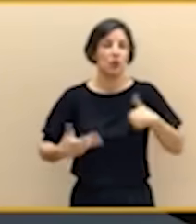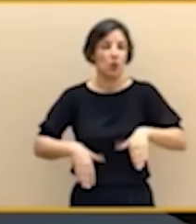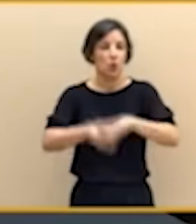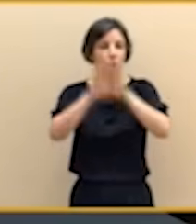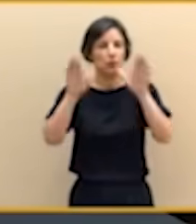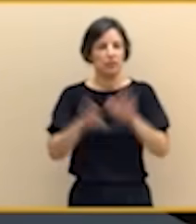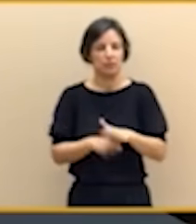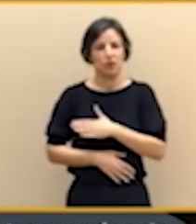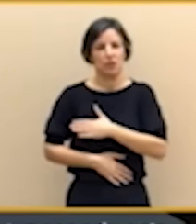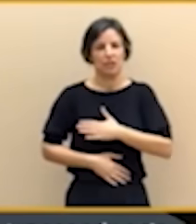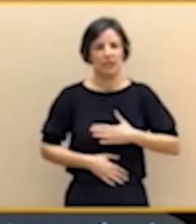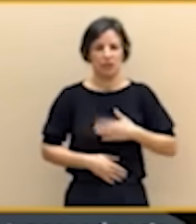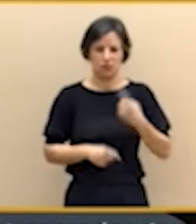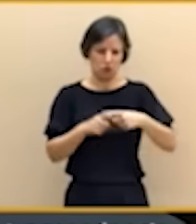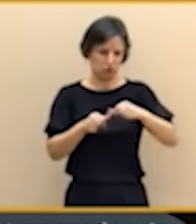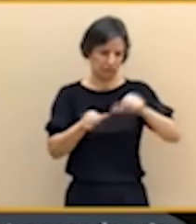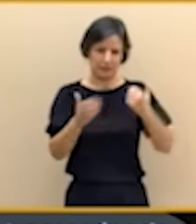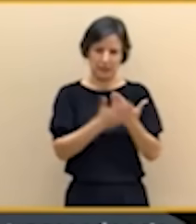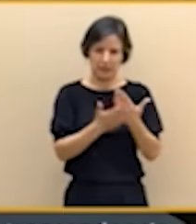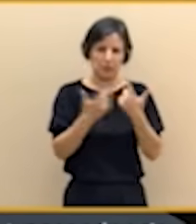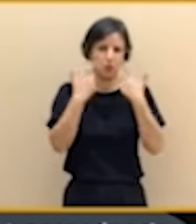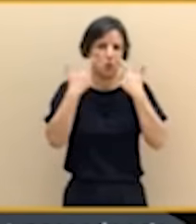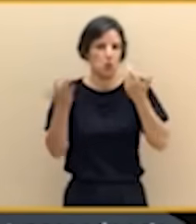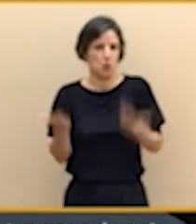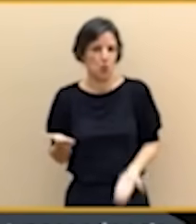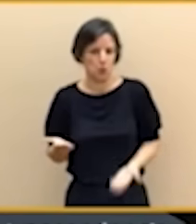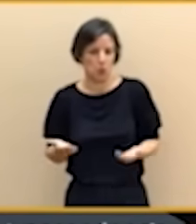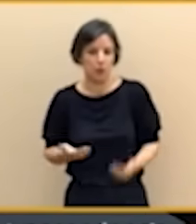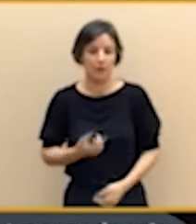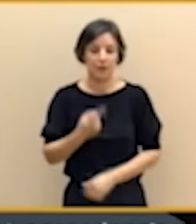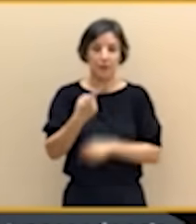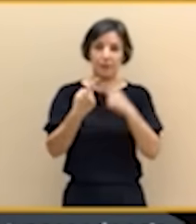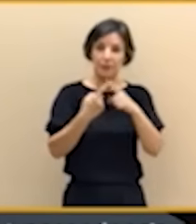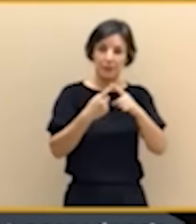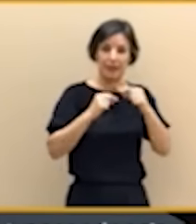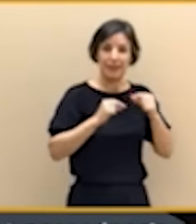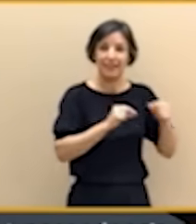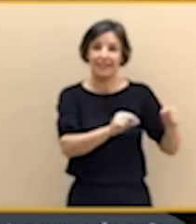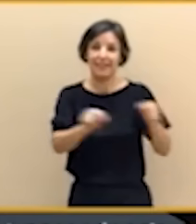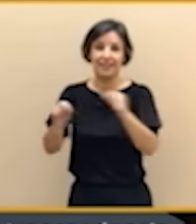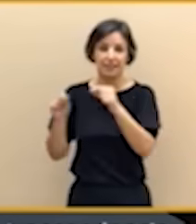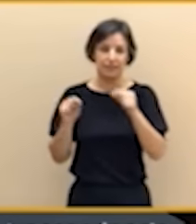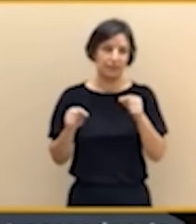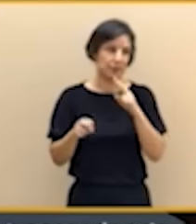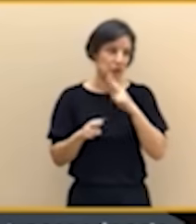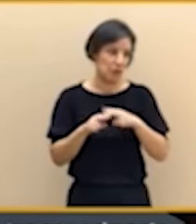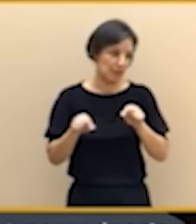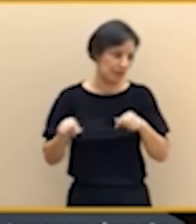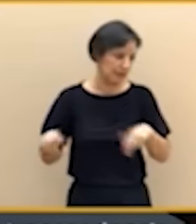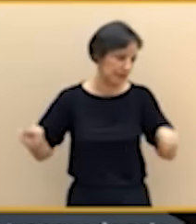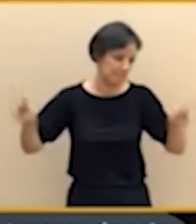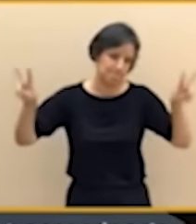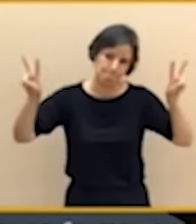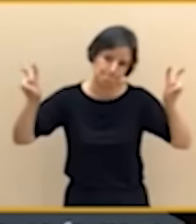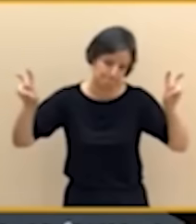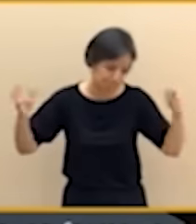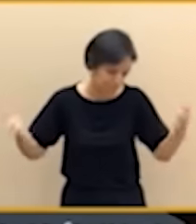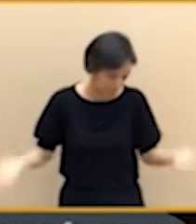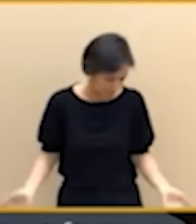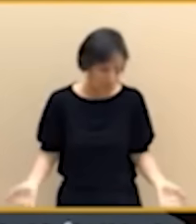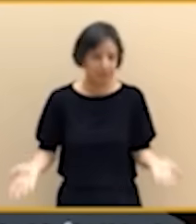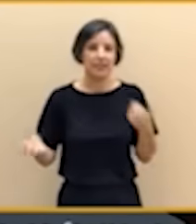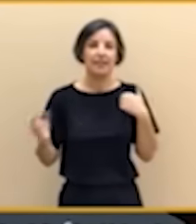La primera es el debate, por llamarlo de alguna forma, que se ha generado en torno a la acogida de inmigrantes, de